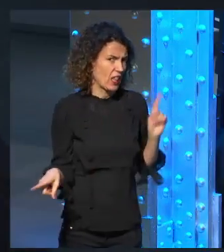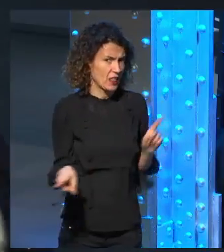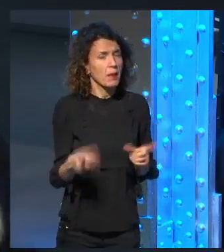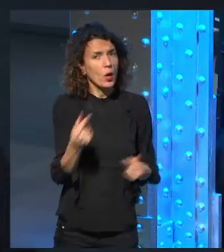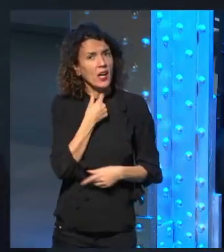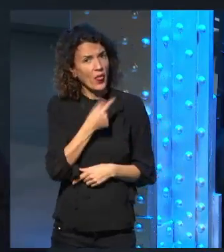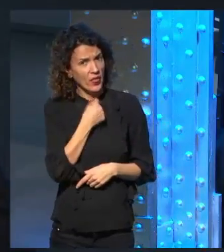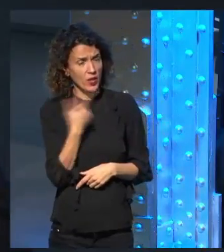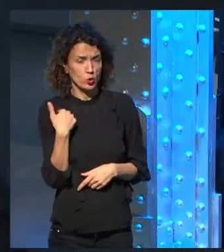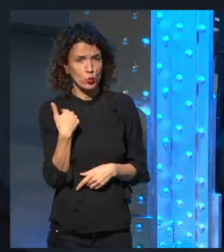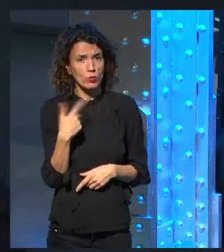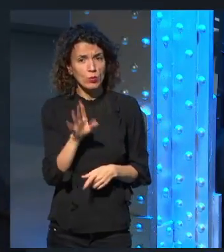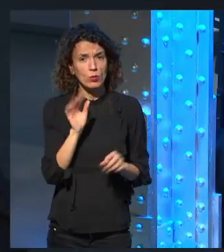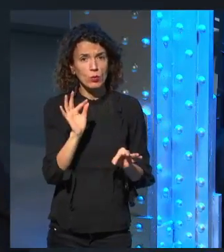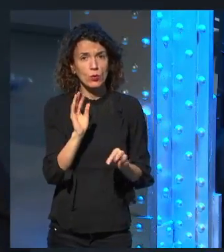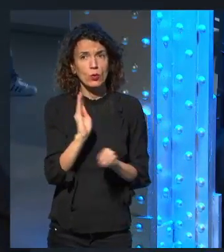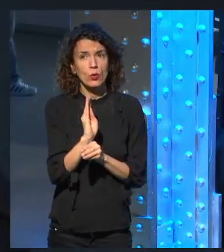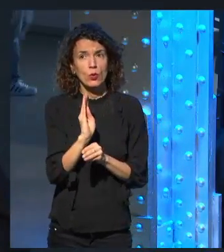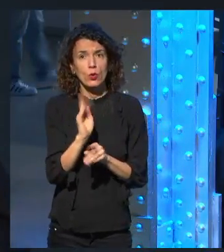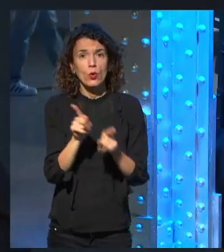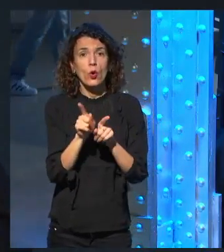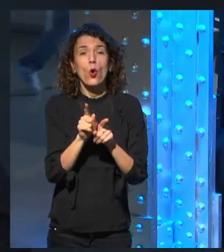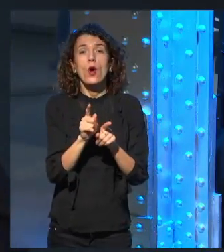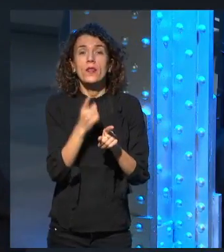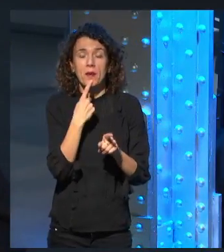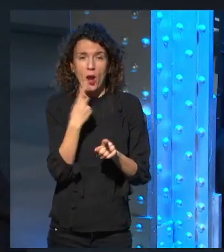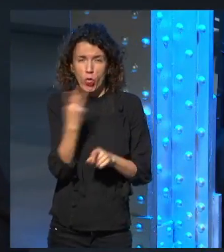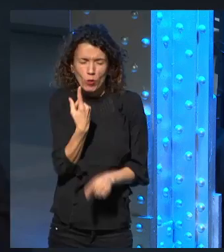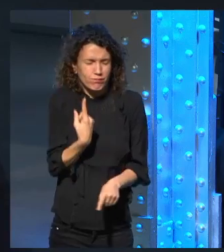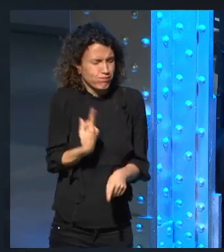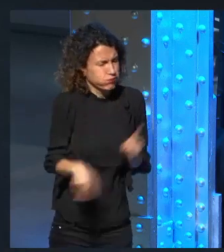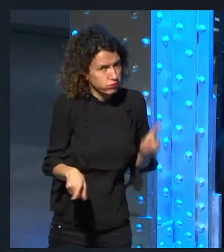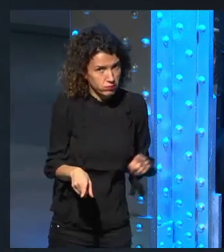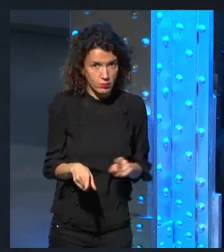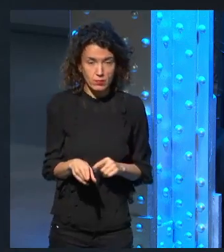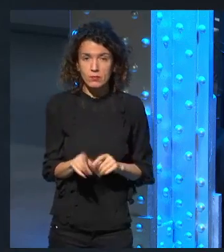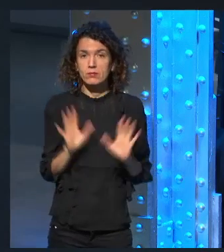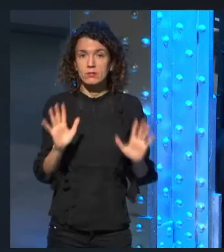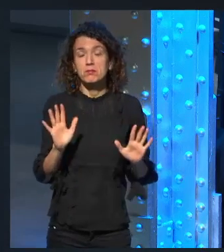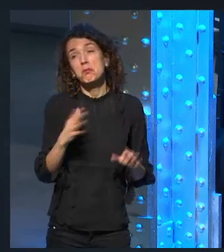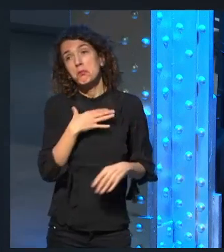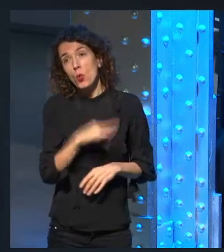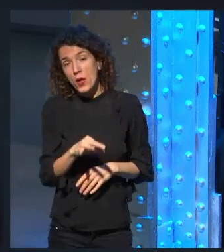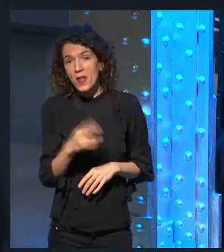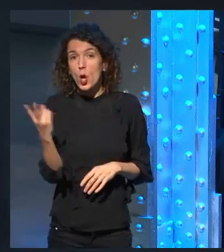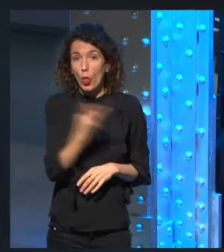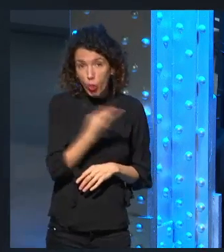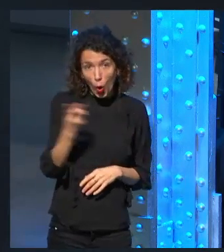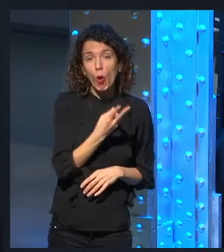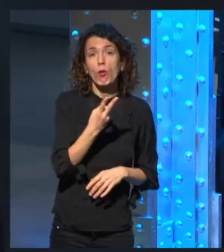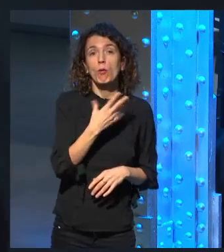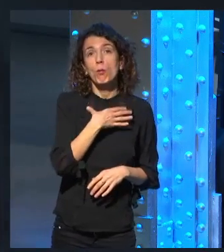gracioso, pero no lo es. El único paralelismo es el número. Pero realmente, los dos